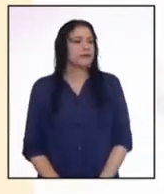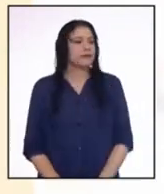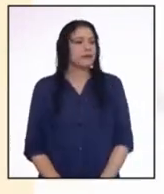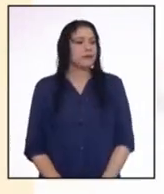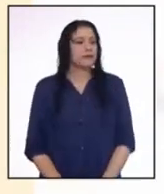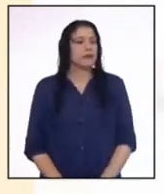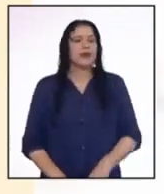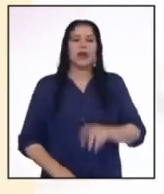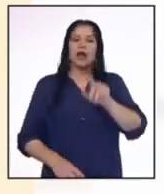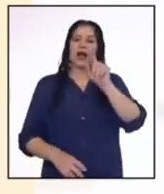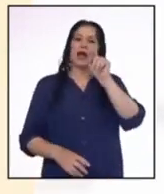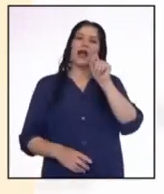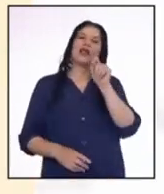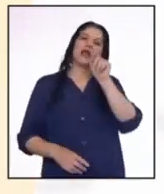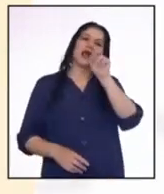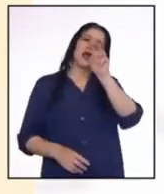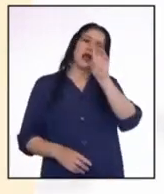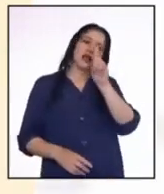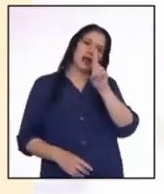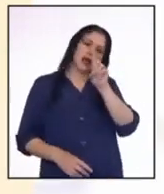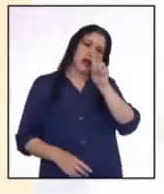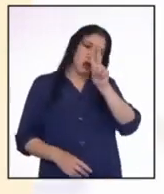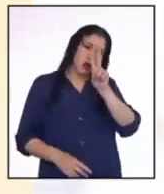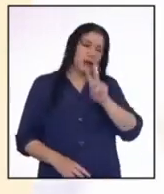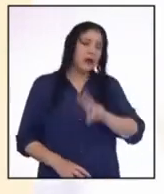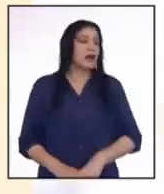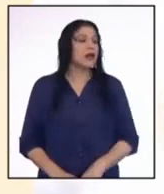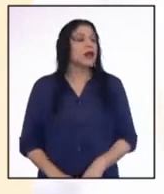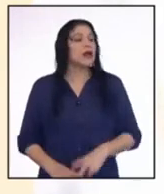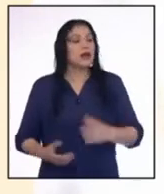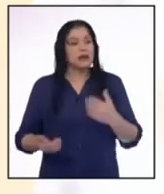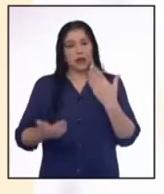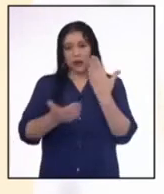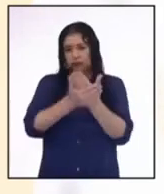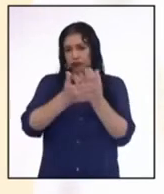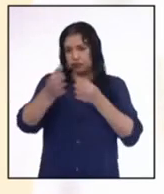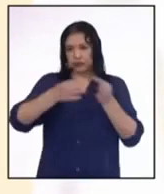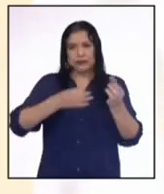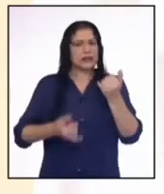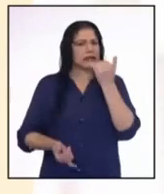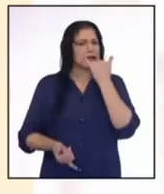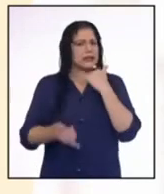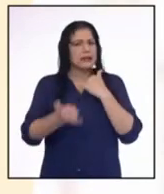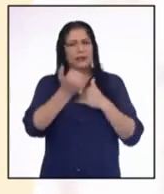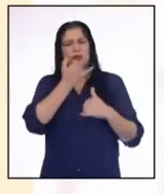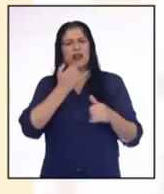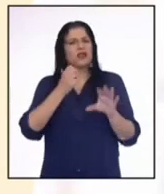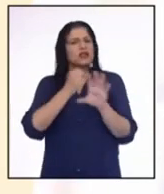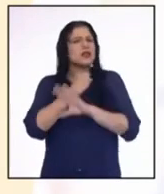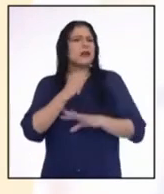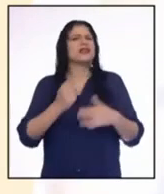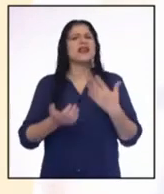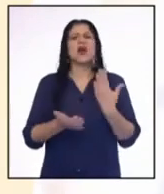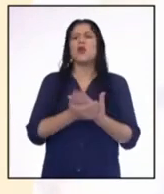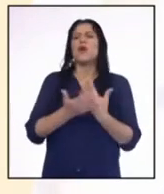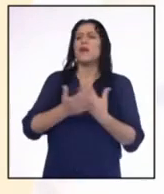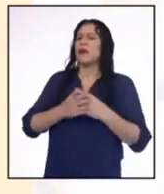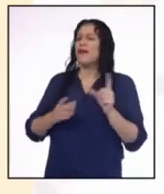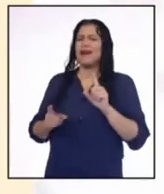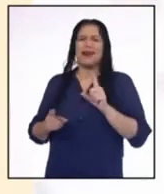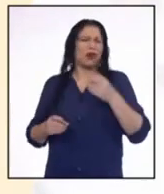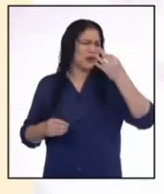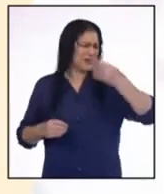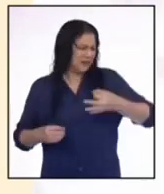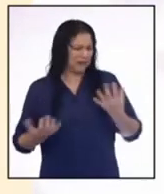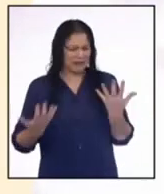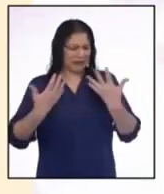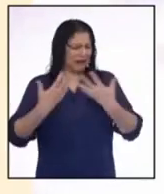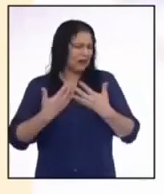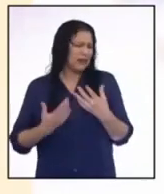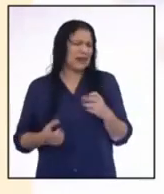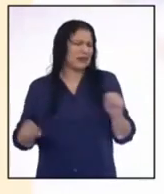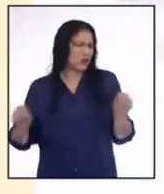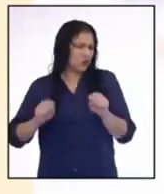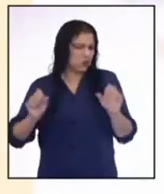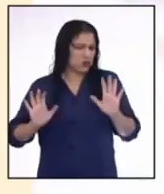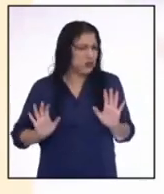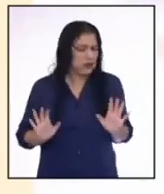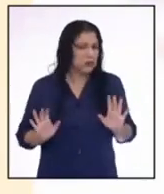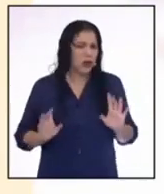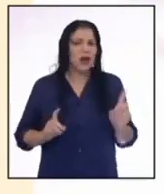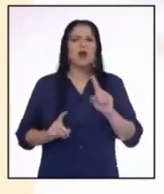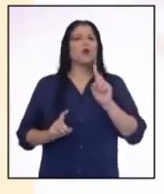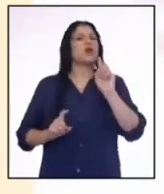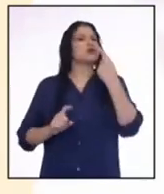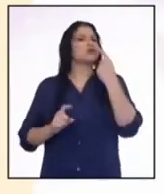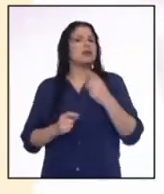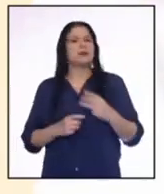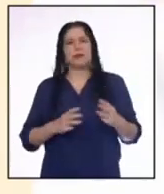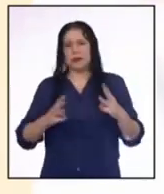opinión. El triángulo de la vida o TDV tiene fundamentos erróneos. Se basa en un experimento que no se ajusta a la realidad de un sismo. No es